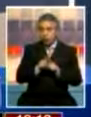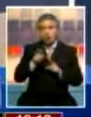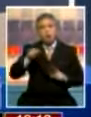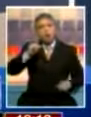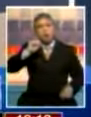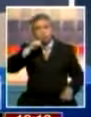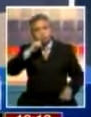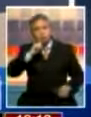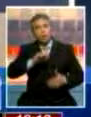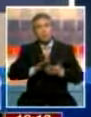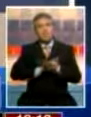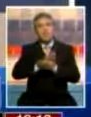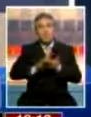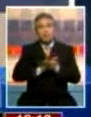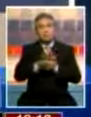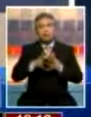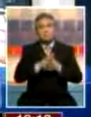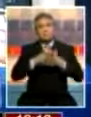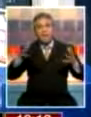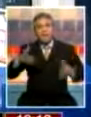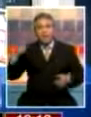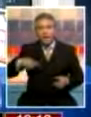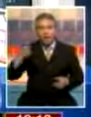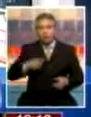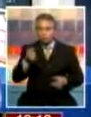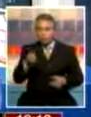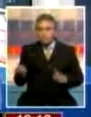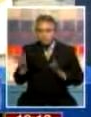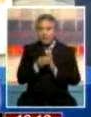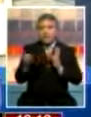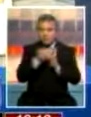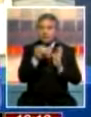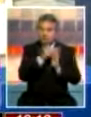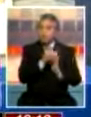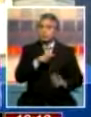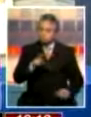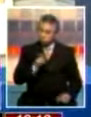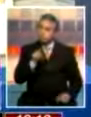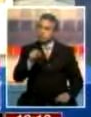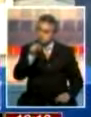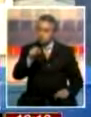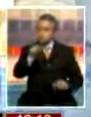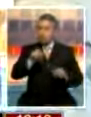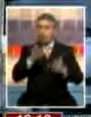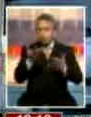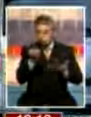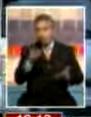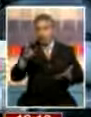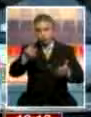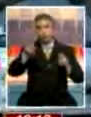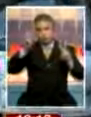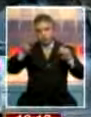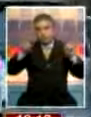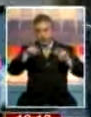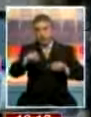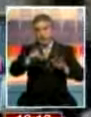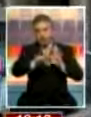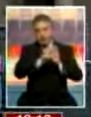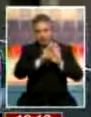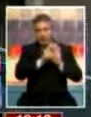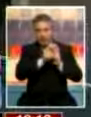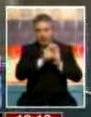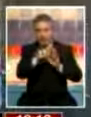implicando, por ejemplo, mayores costos o costos innecesarios a los consumidores, eso naturalmente que es materia de la Ley del Consumidor. Director,